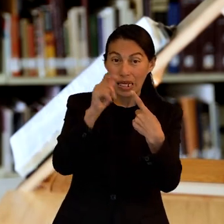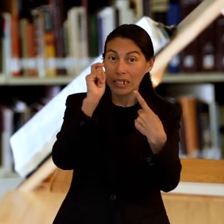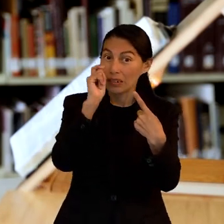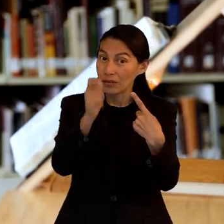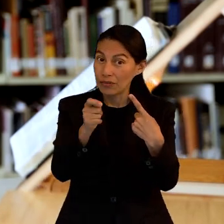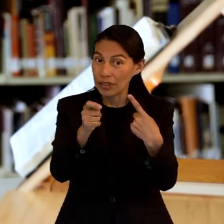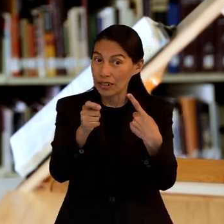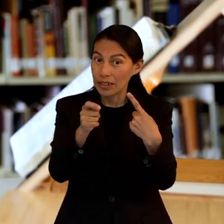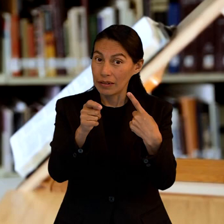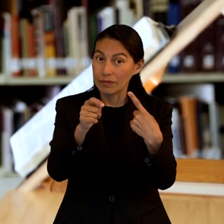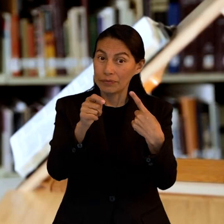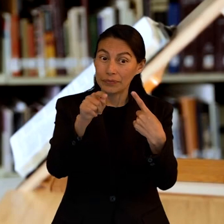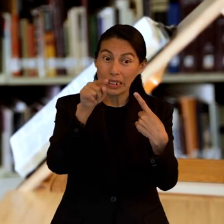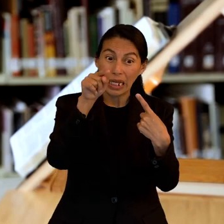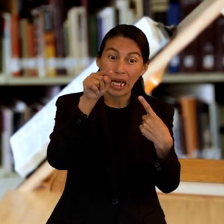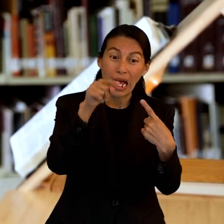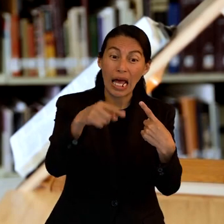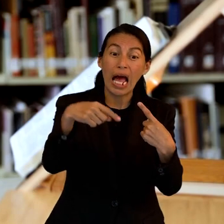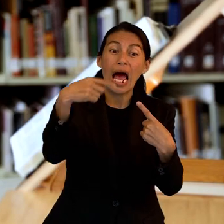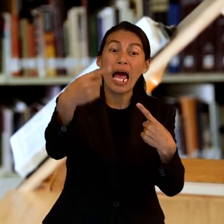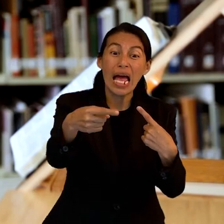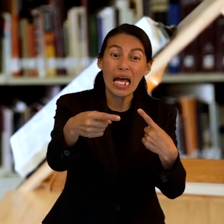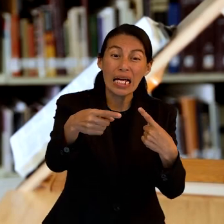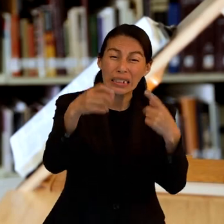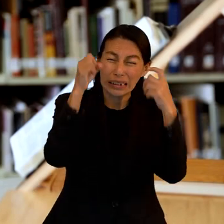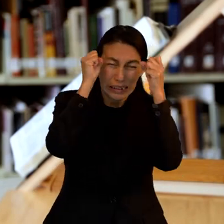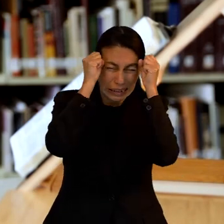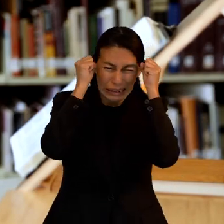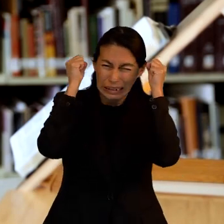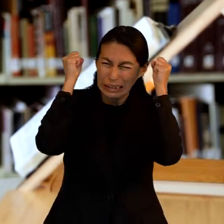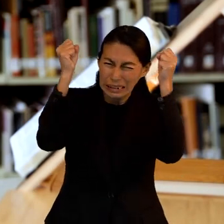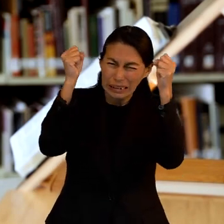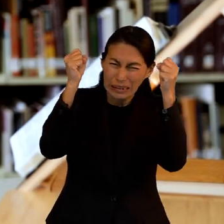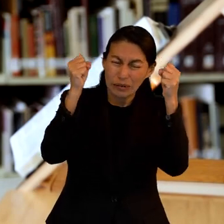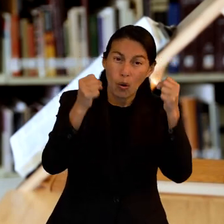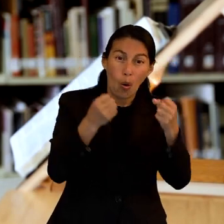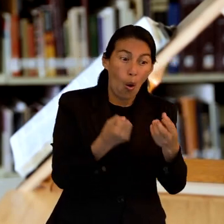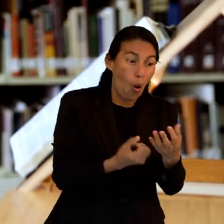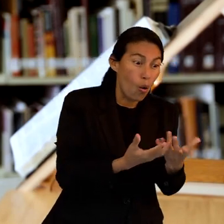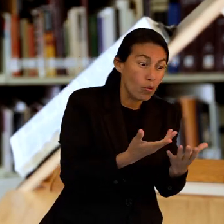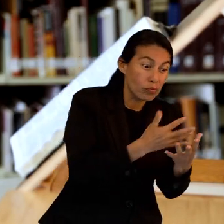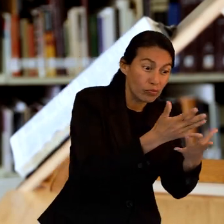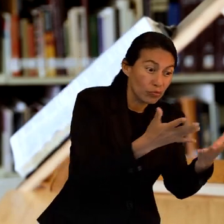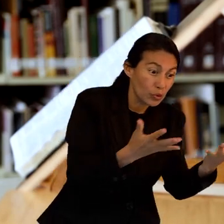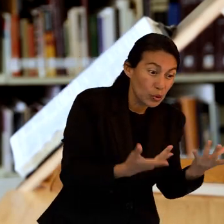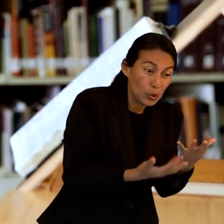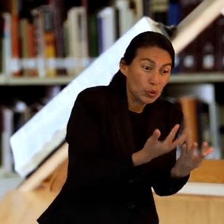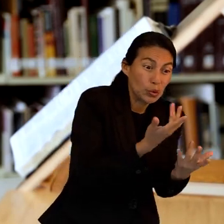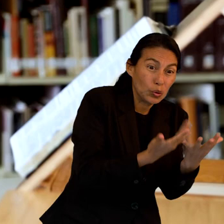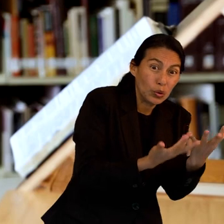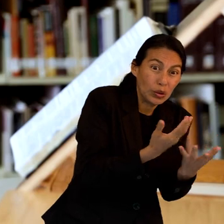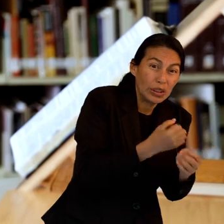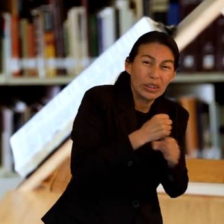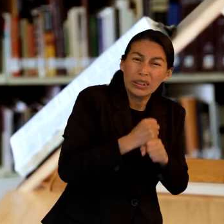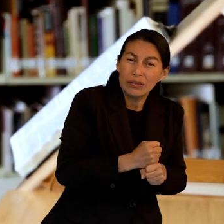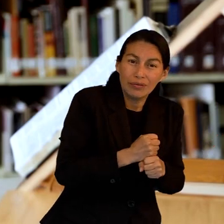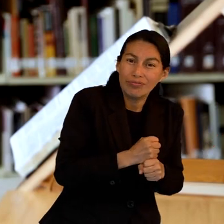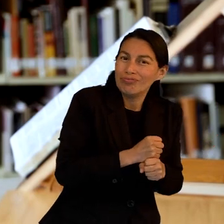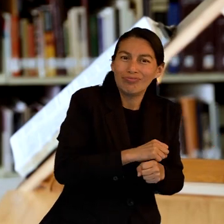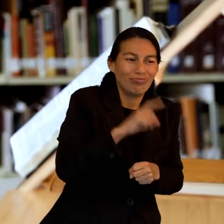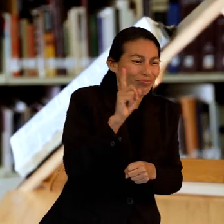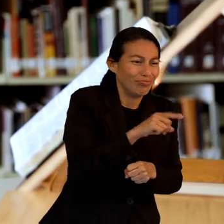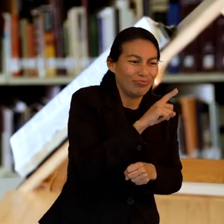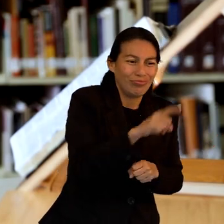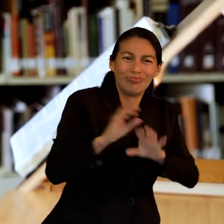es indicación de que el santuario o templo terrenal a perdido su valor como tal ya los sacrificios y cultos han perdido su significado